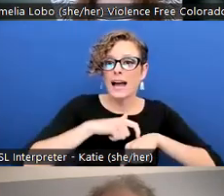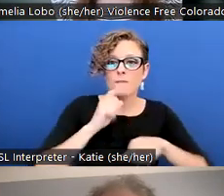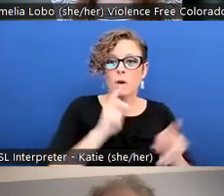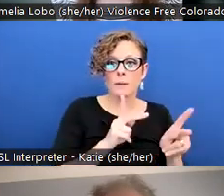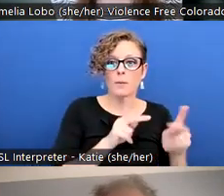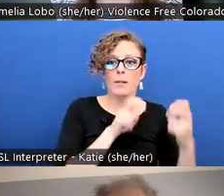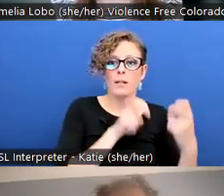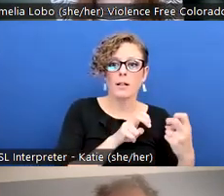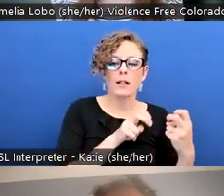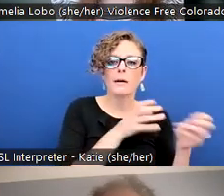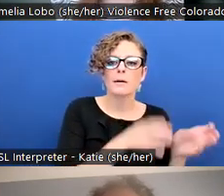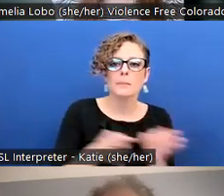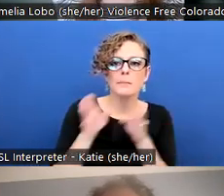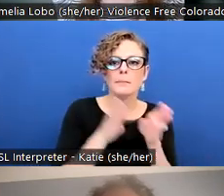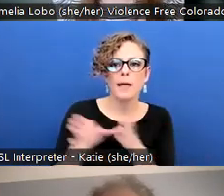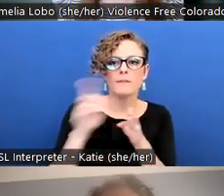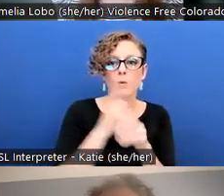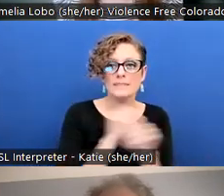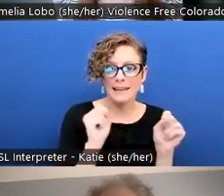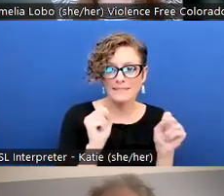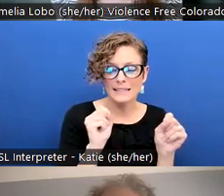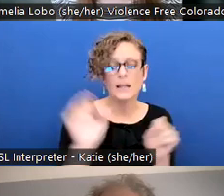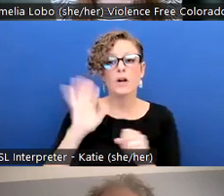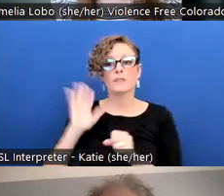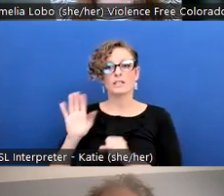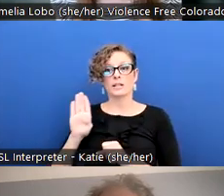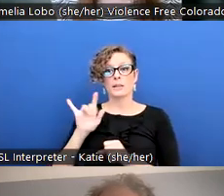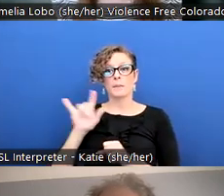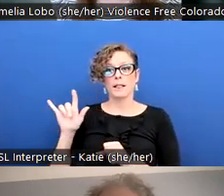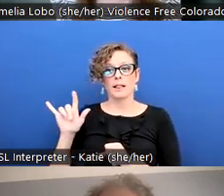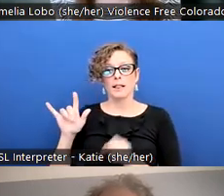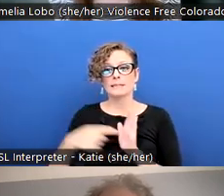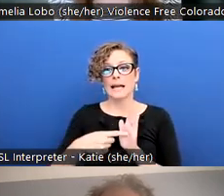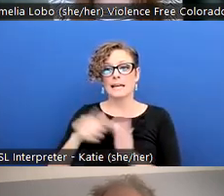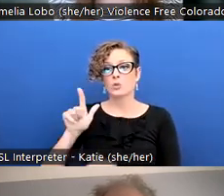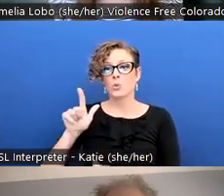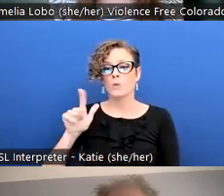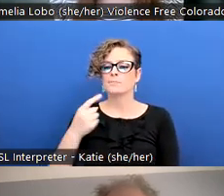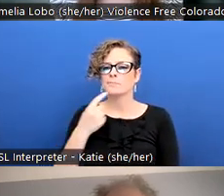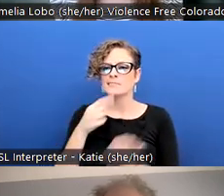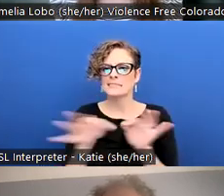Queríamos tener a los sobrevivientes que tuvieran más tiempo para meter denuncias.